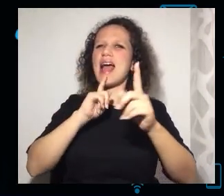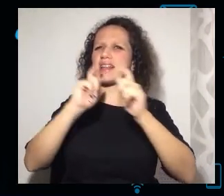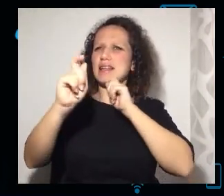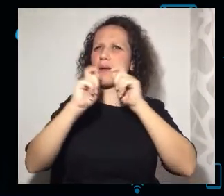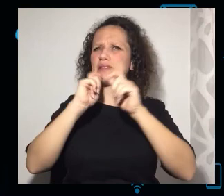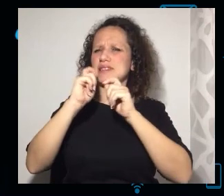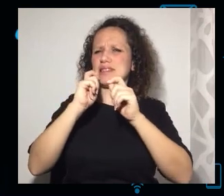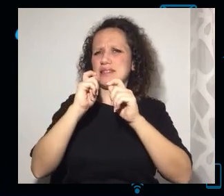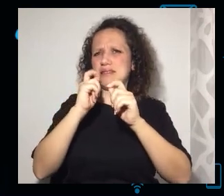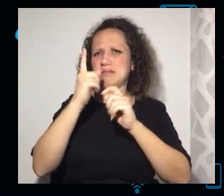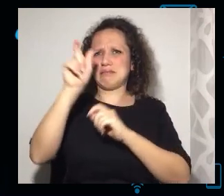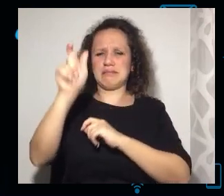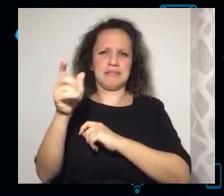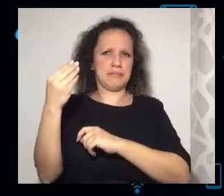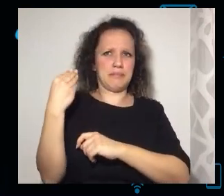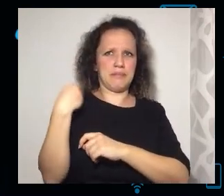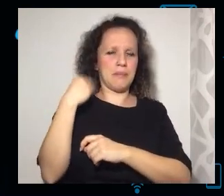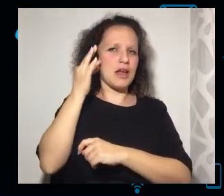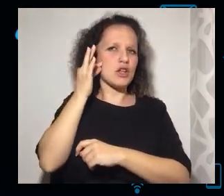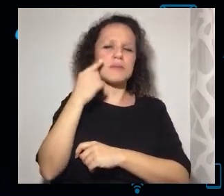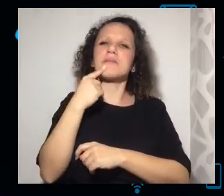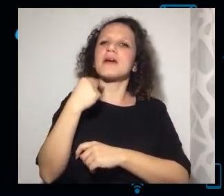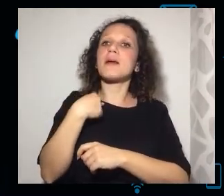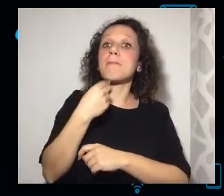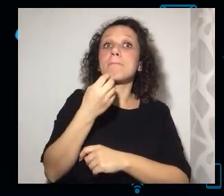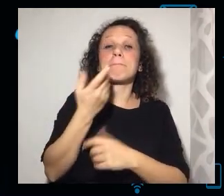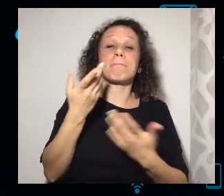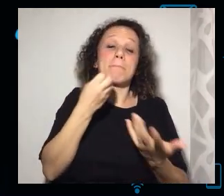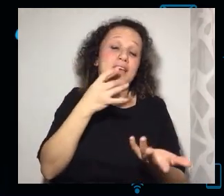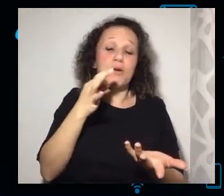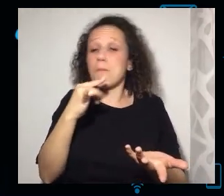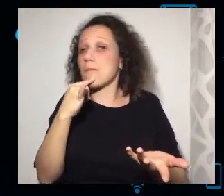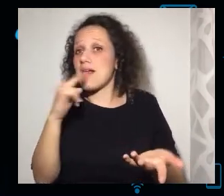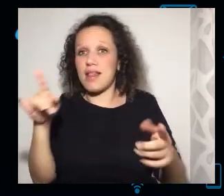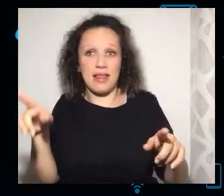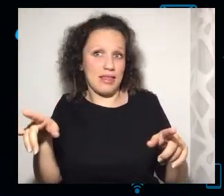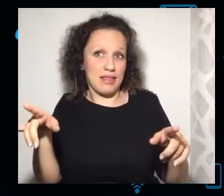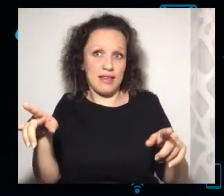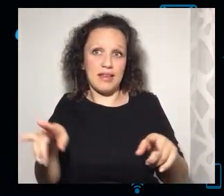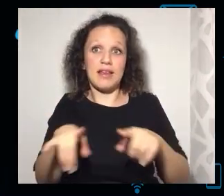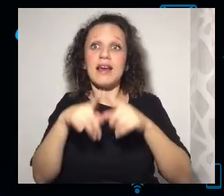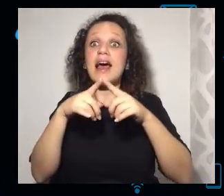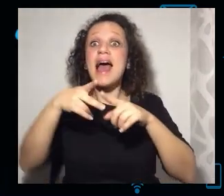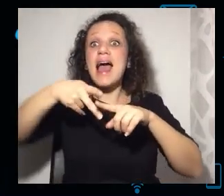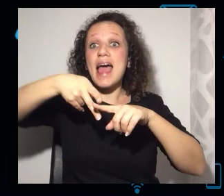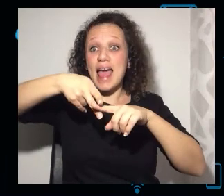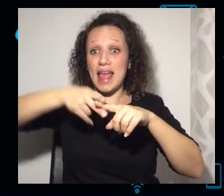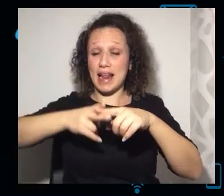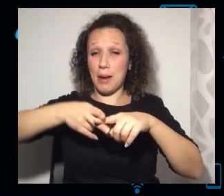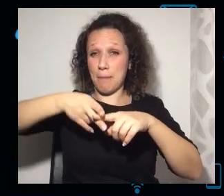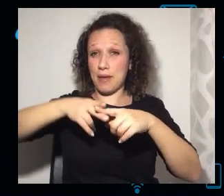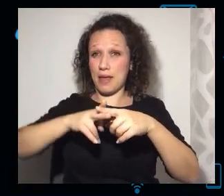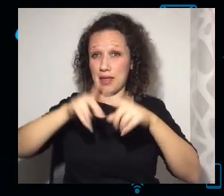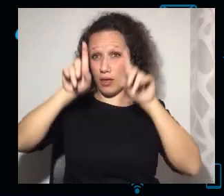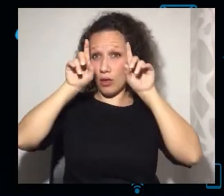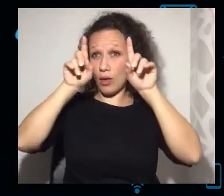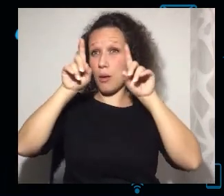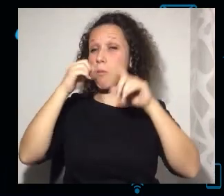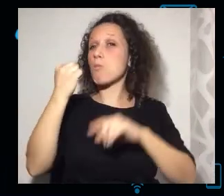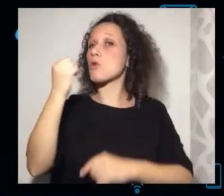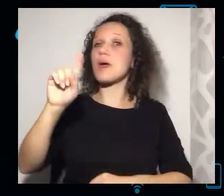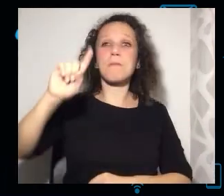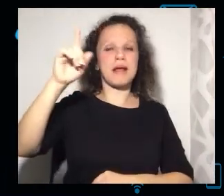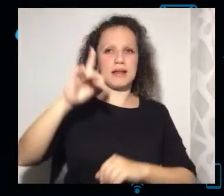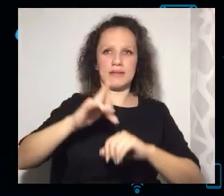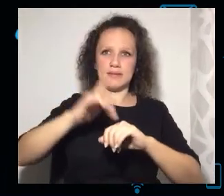decían ok para bien o para mal el ejemplo es la herramienta educativa más poderosa que tenemos y creo que en este escenario es